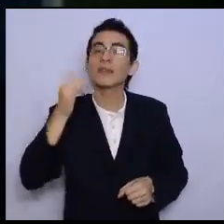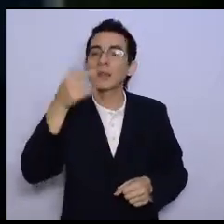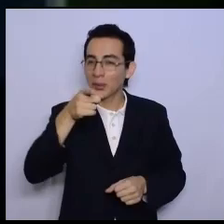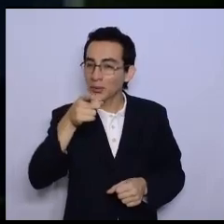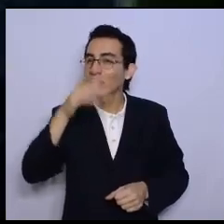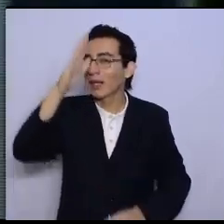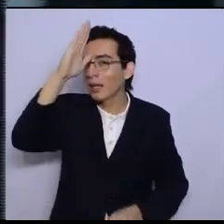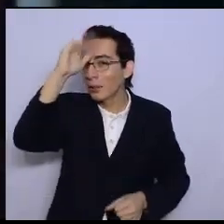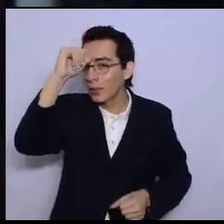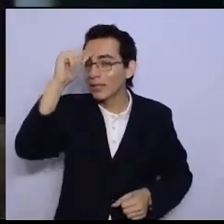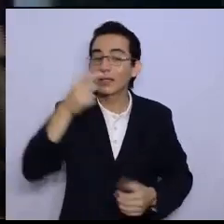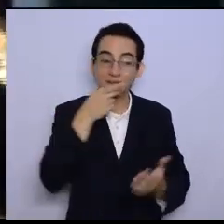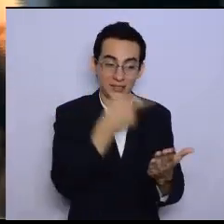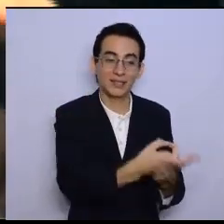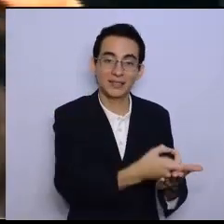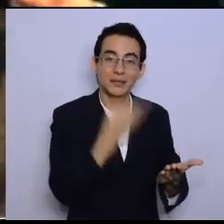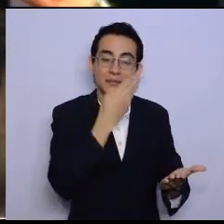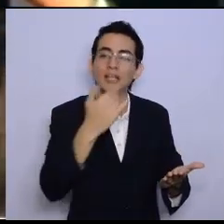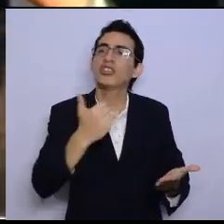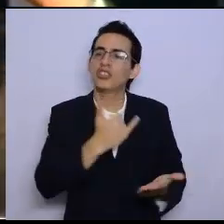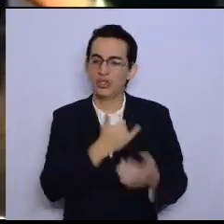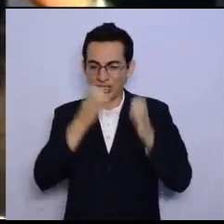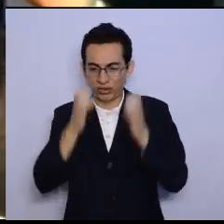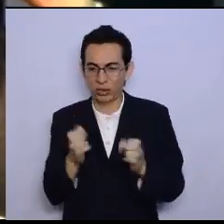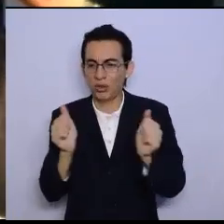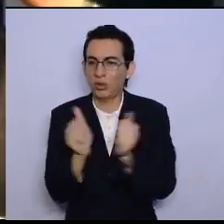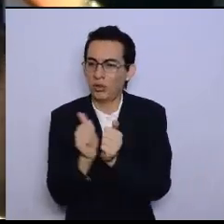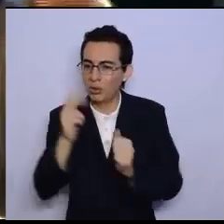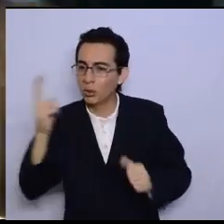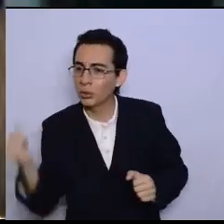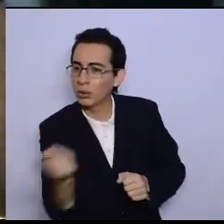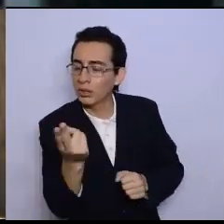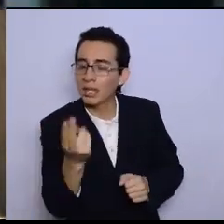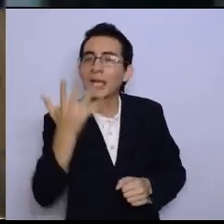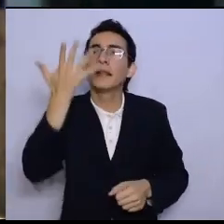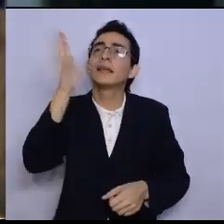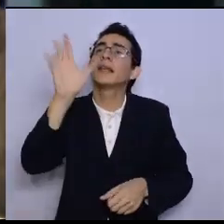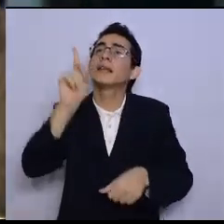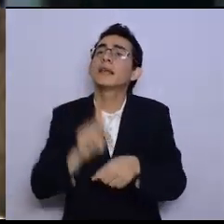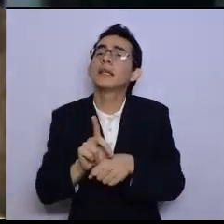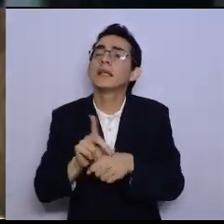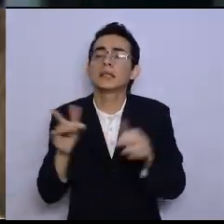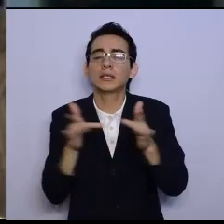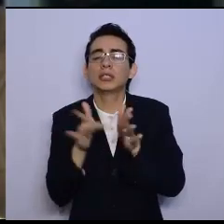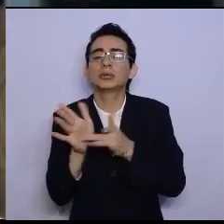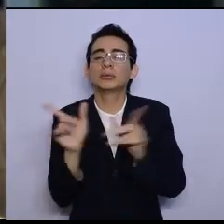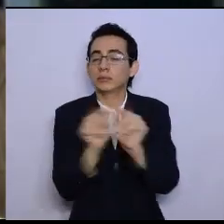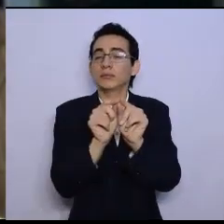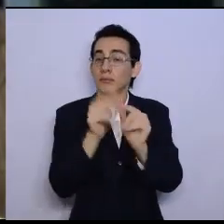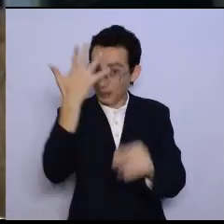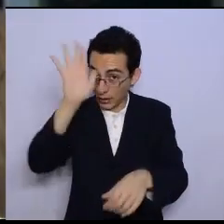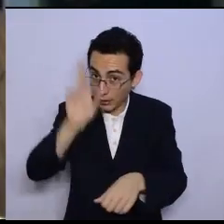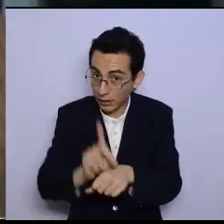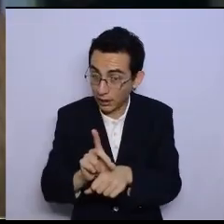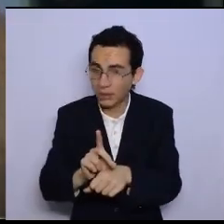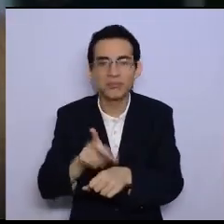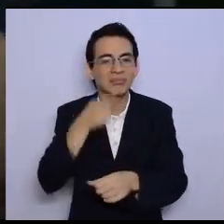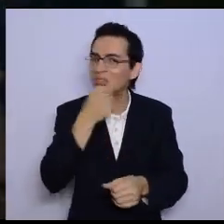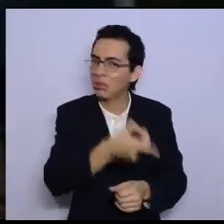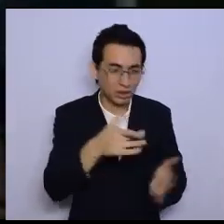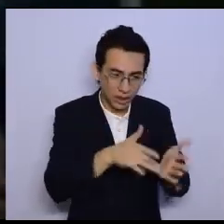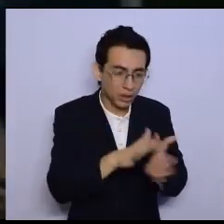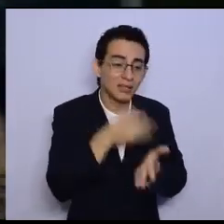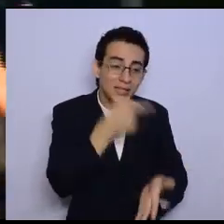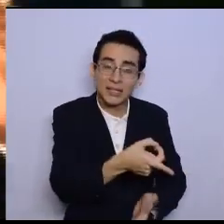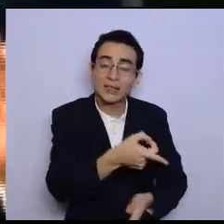dijo, he aquí yo estoy con vosotros nada más 10 días al mes? Así dijo. Todos